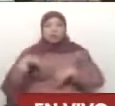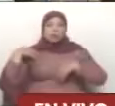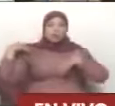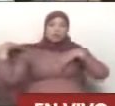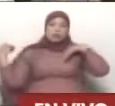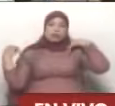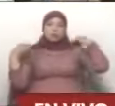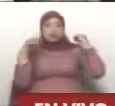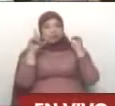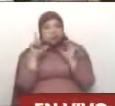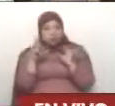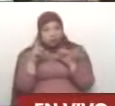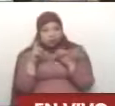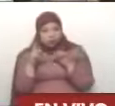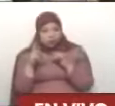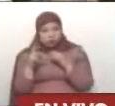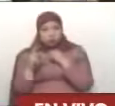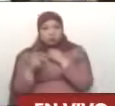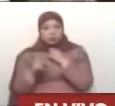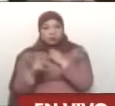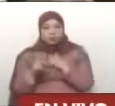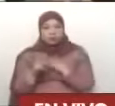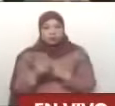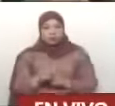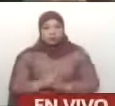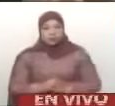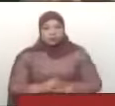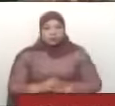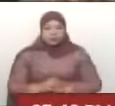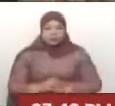ahí, muestra las fotos para ver. ¿Qué está la foto?